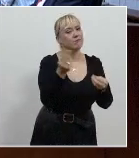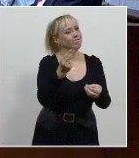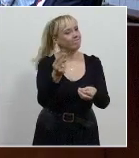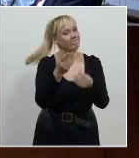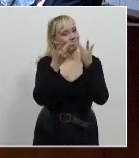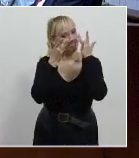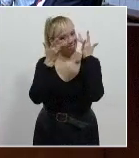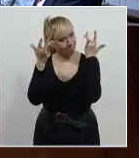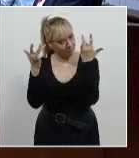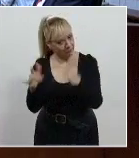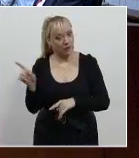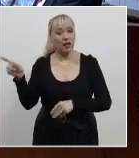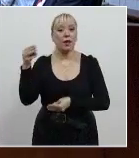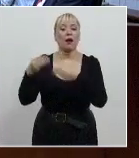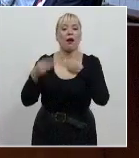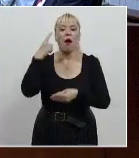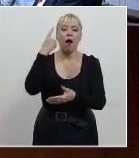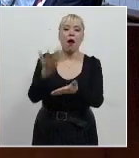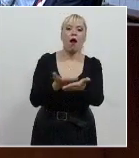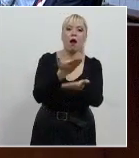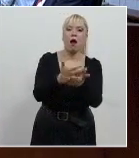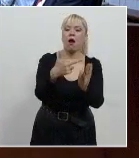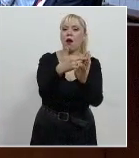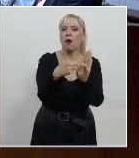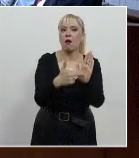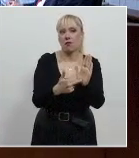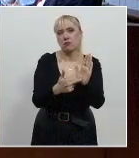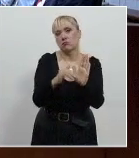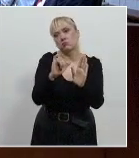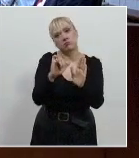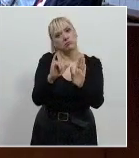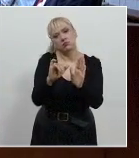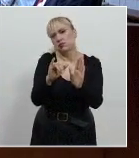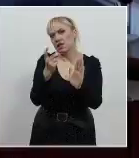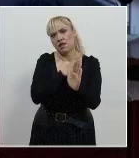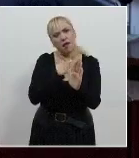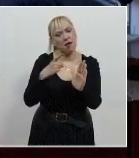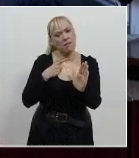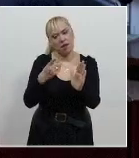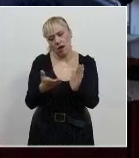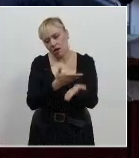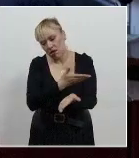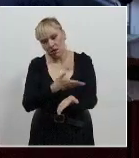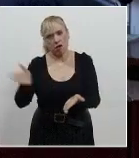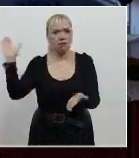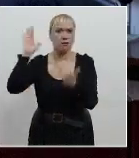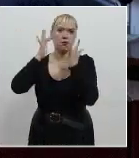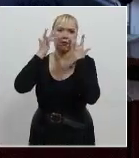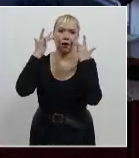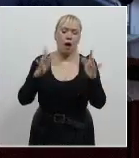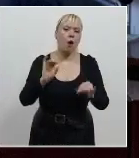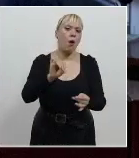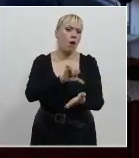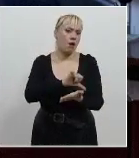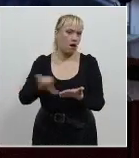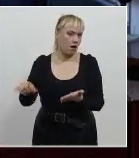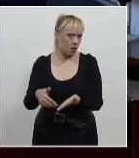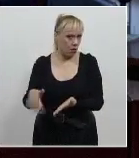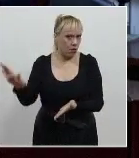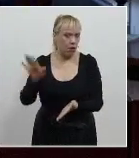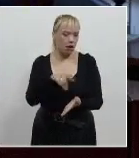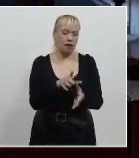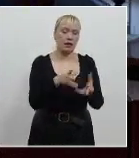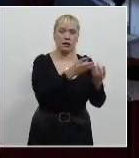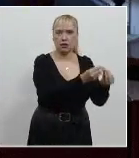magistrada ponente proponía que los lineamientos exigieran la separación. No existe otra garantía suficiente